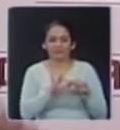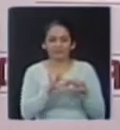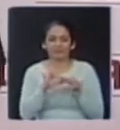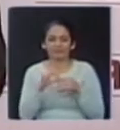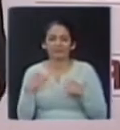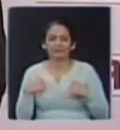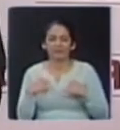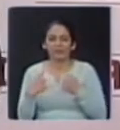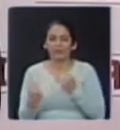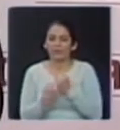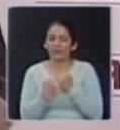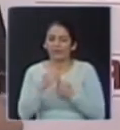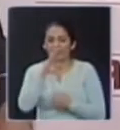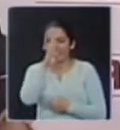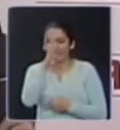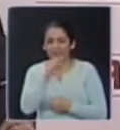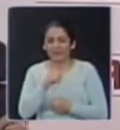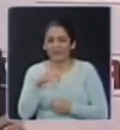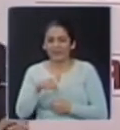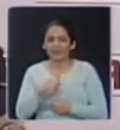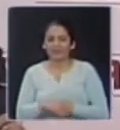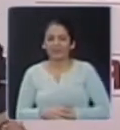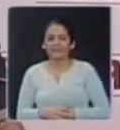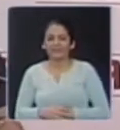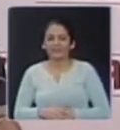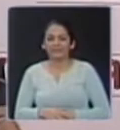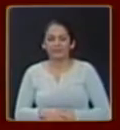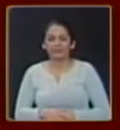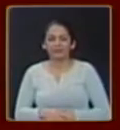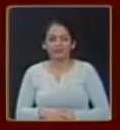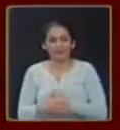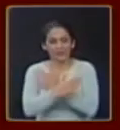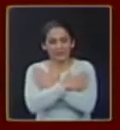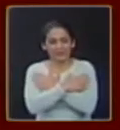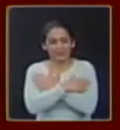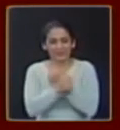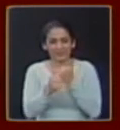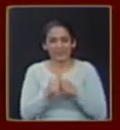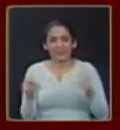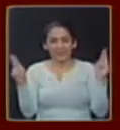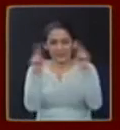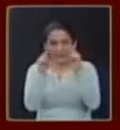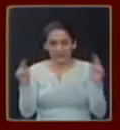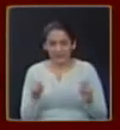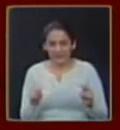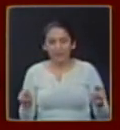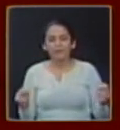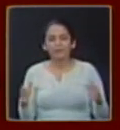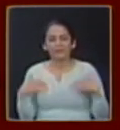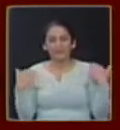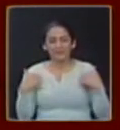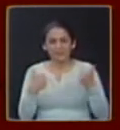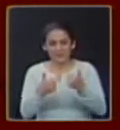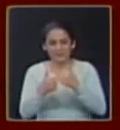que, bueno, me han apoyado con este nuevo reto que estoy ya enfrentando. Felicidades, Pamela. Feliz Navidad. Un maravilloso 2018. Gracias, de igual forma. Que le vaya de maravilla. Gracias.